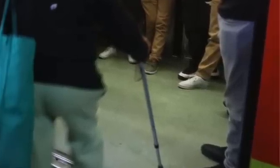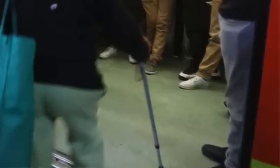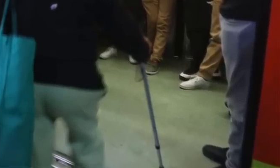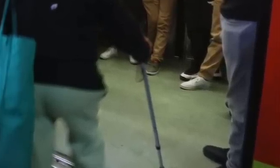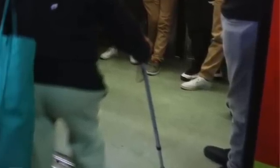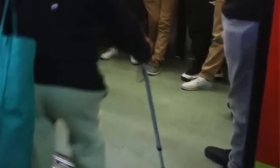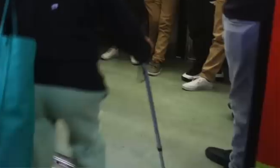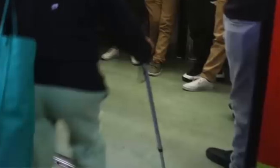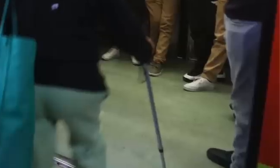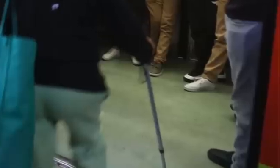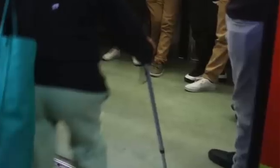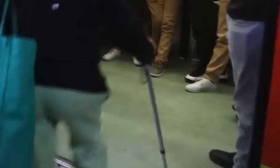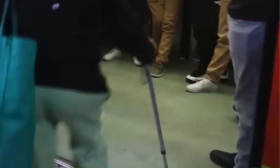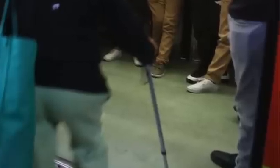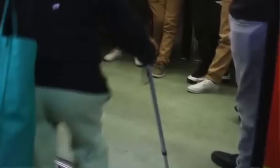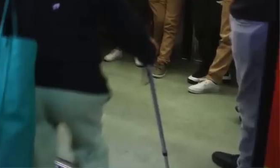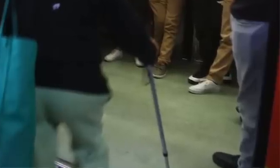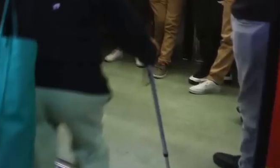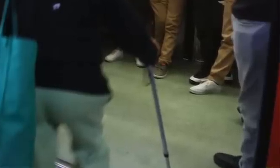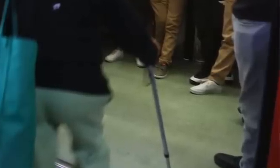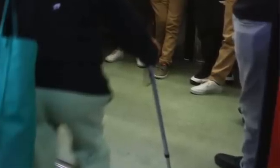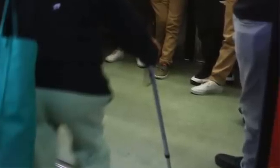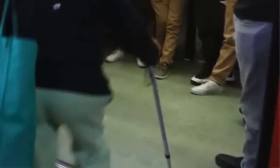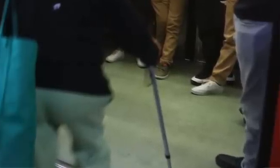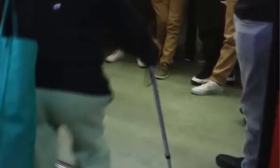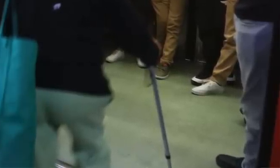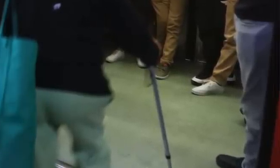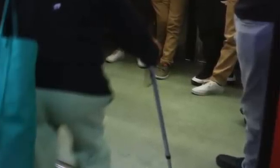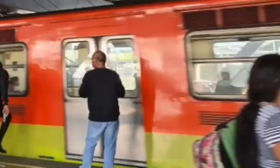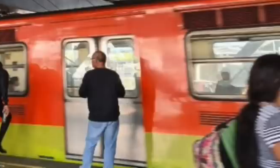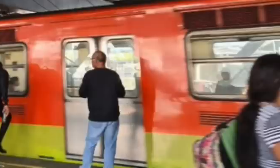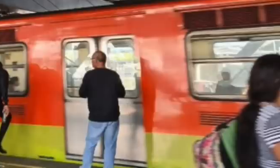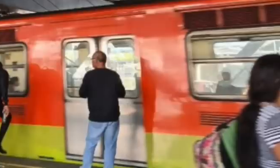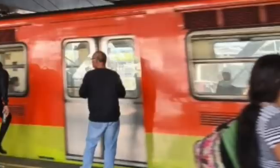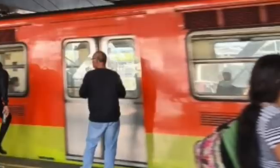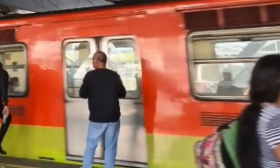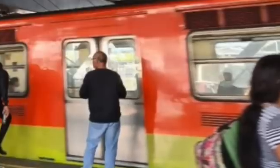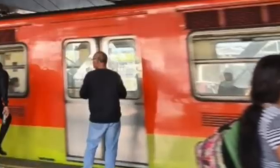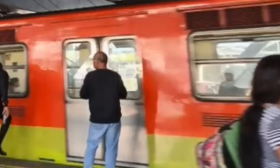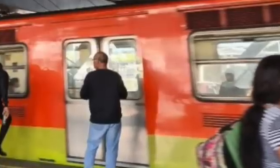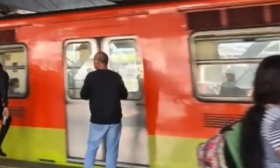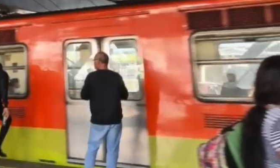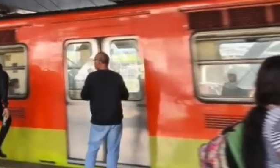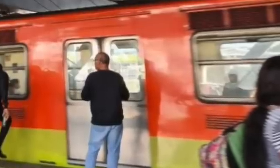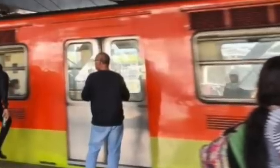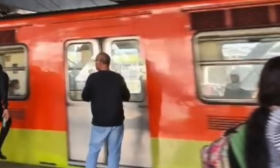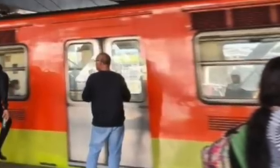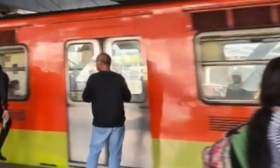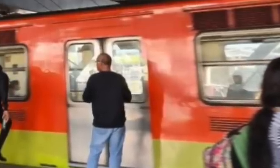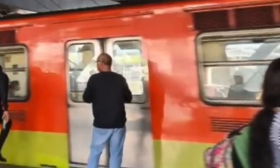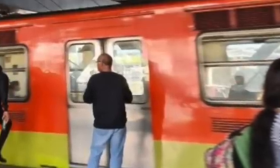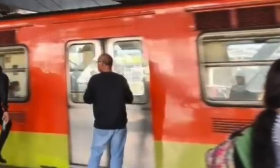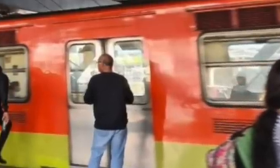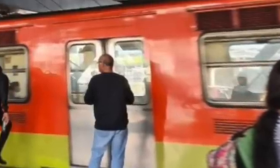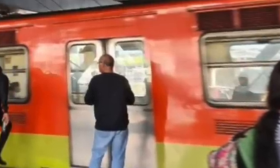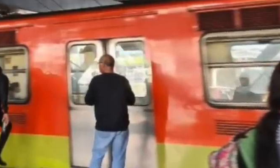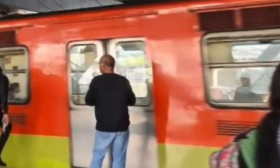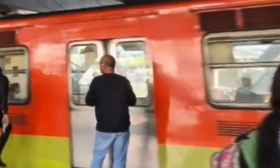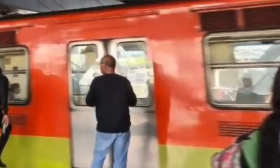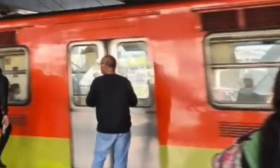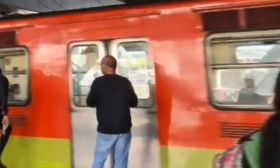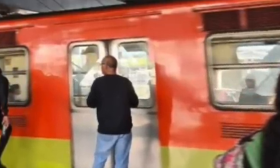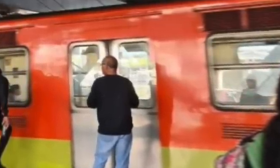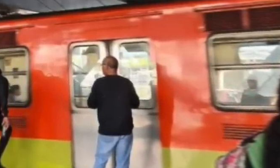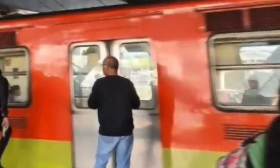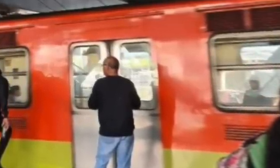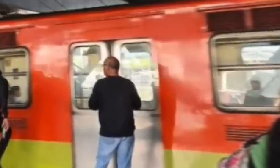y corrieron como ratas. Hace el trabajo sucio del PRI y de Alejandro Moreno. Todo para quedarse con la